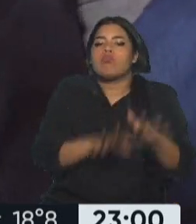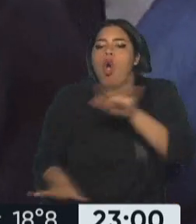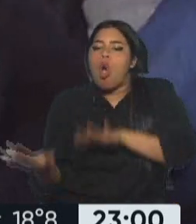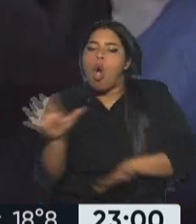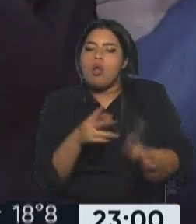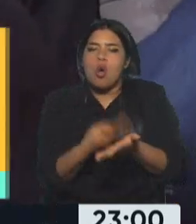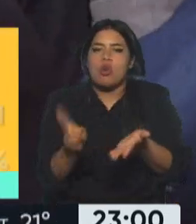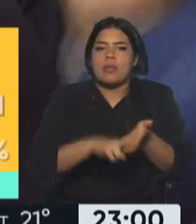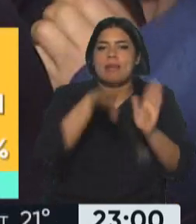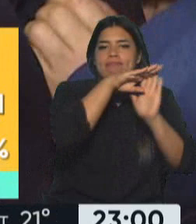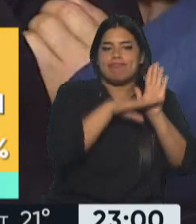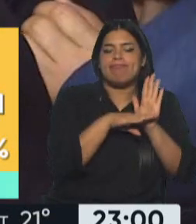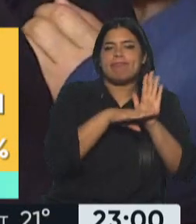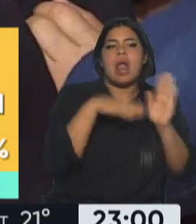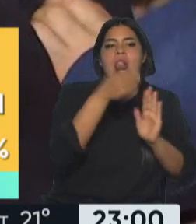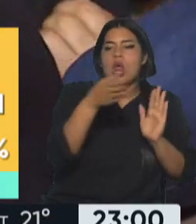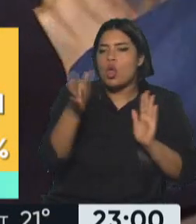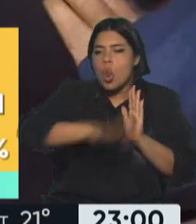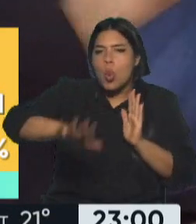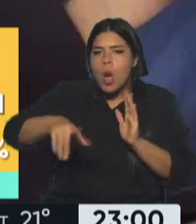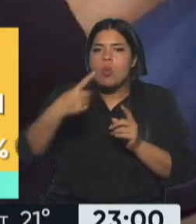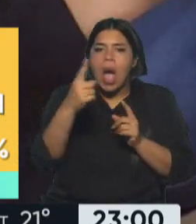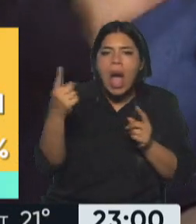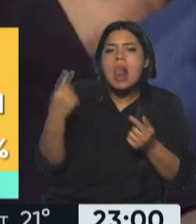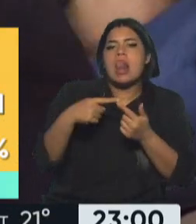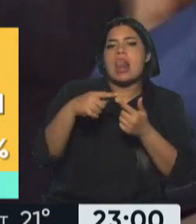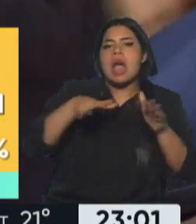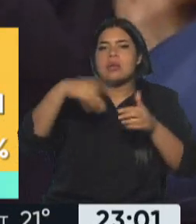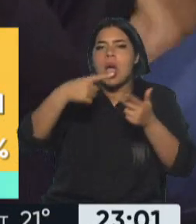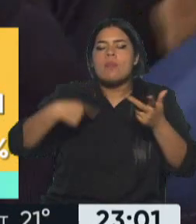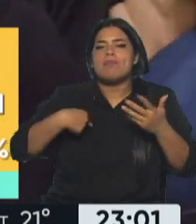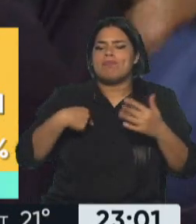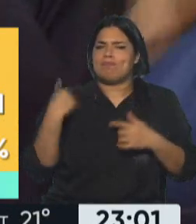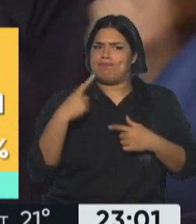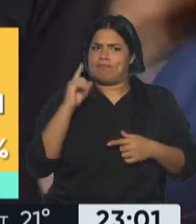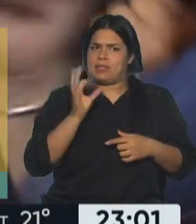agenda de recorrida, de actividades, pero también sabiendo que vamos a enfrentar a peronismos que tienen muchos recursos.